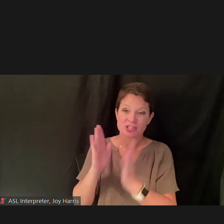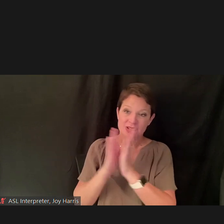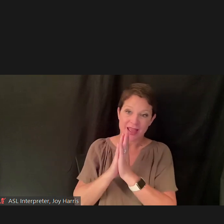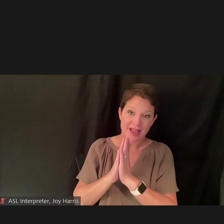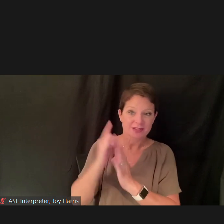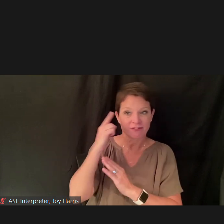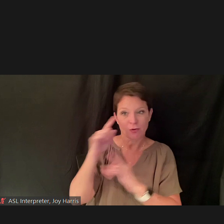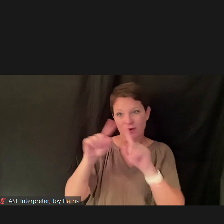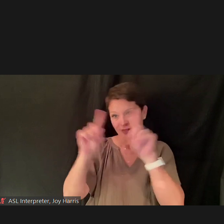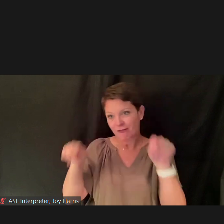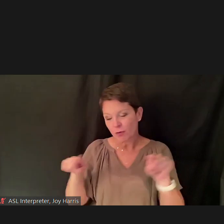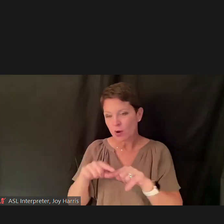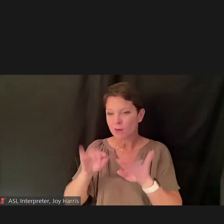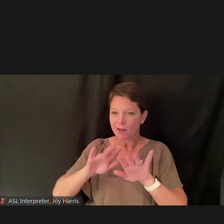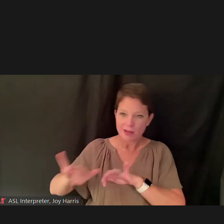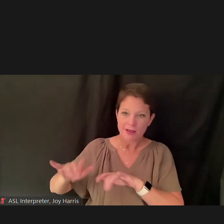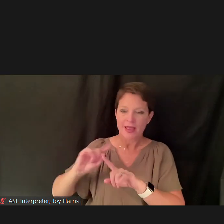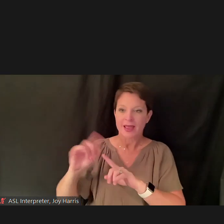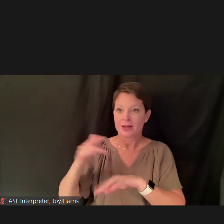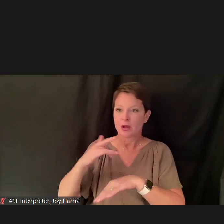de preparación.